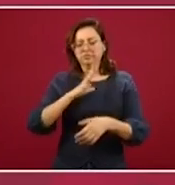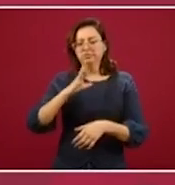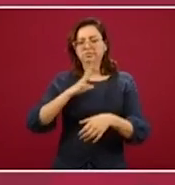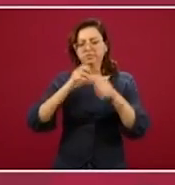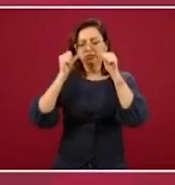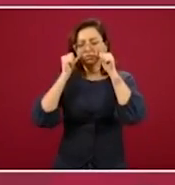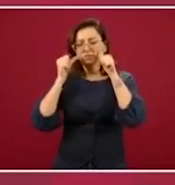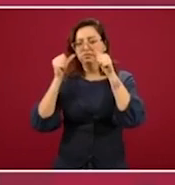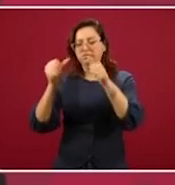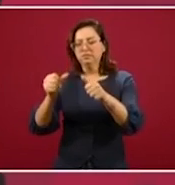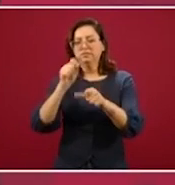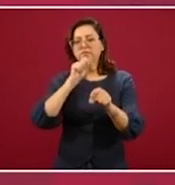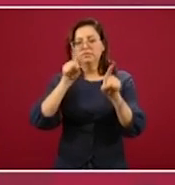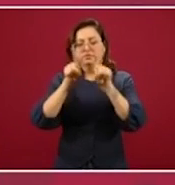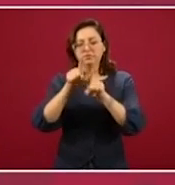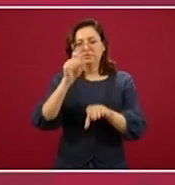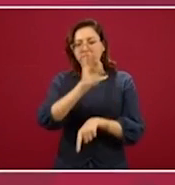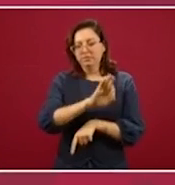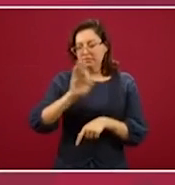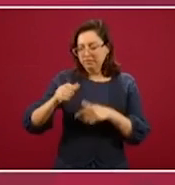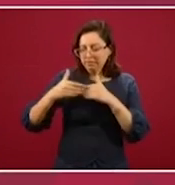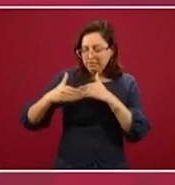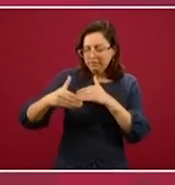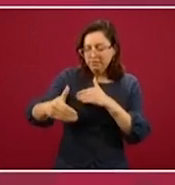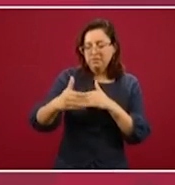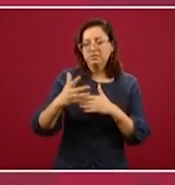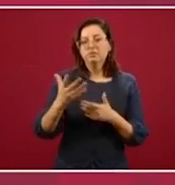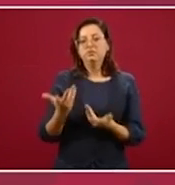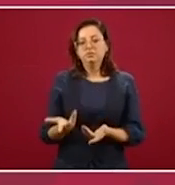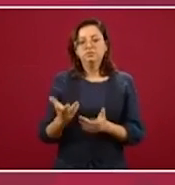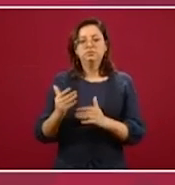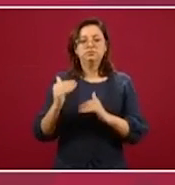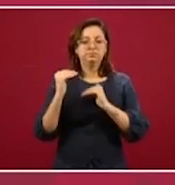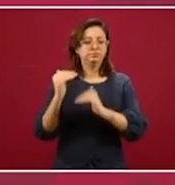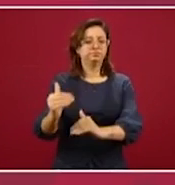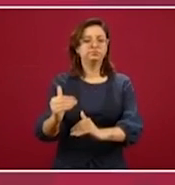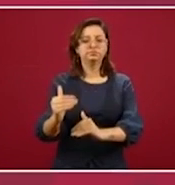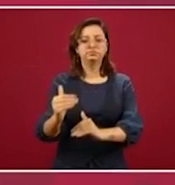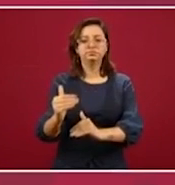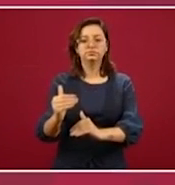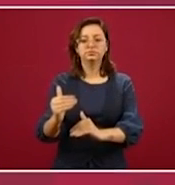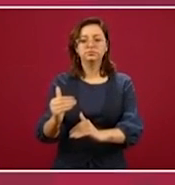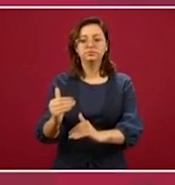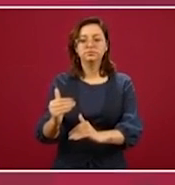hay un plazo que se estableció.